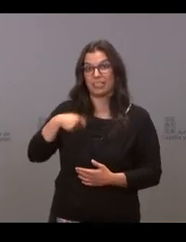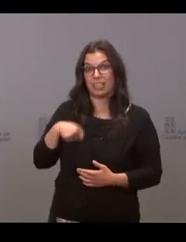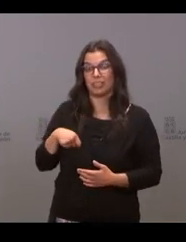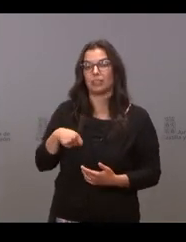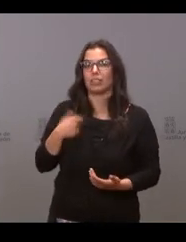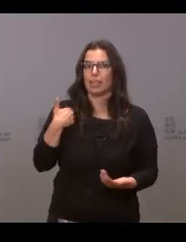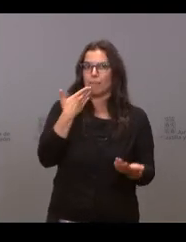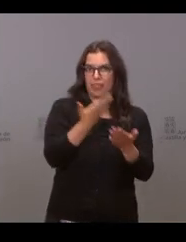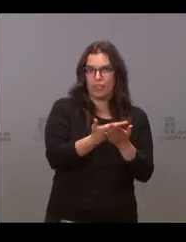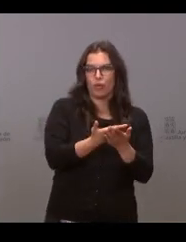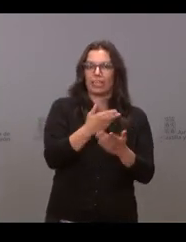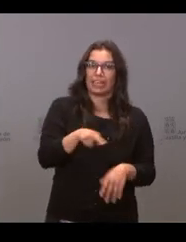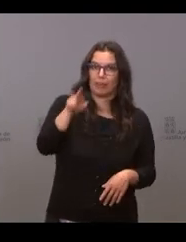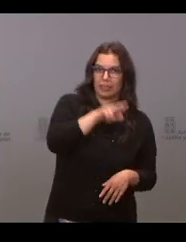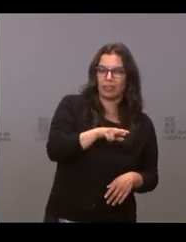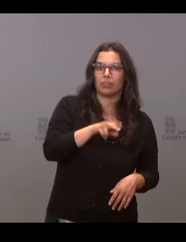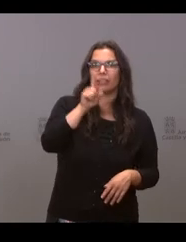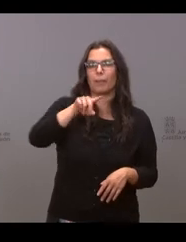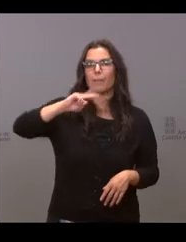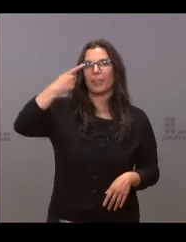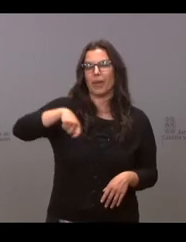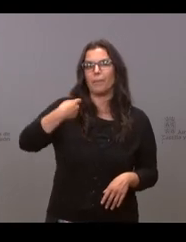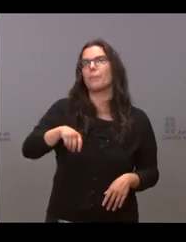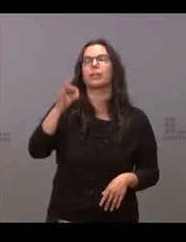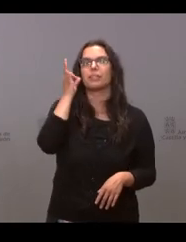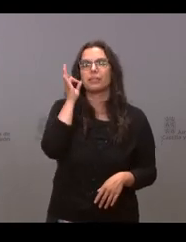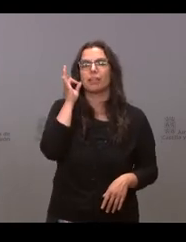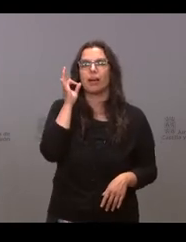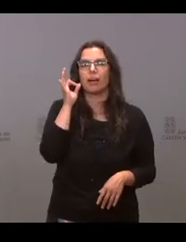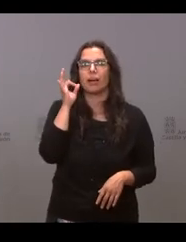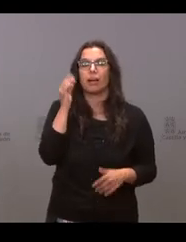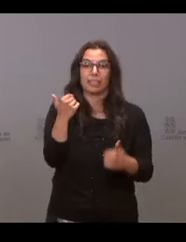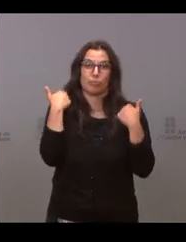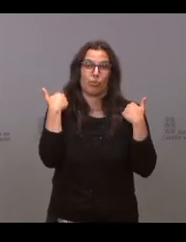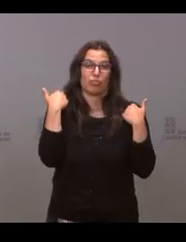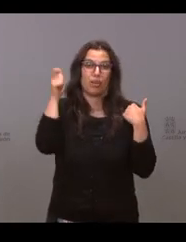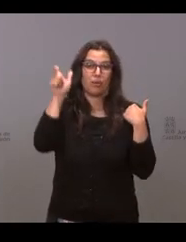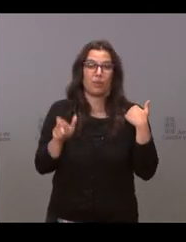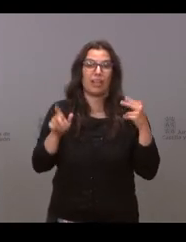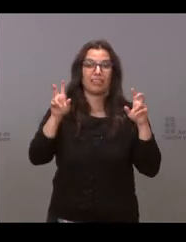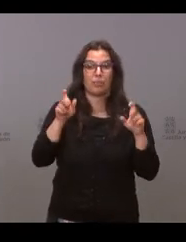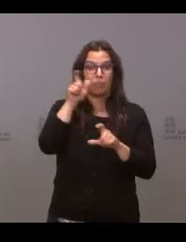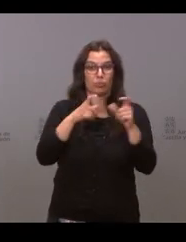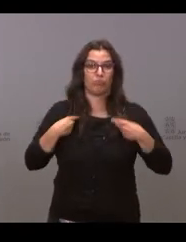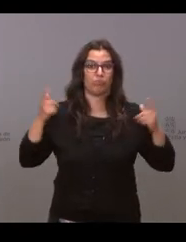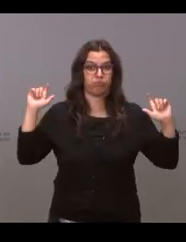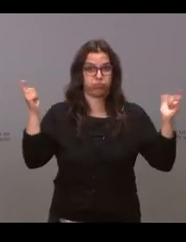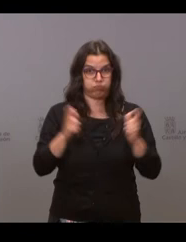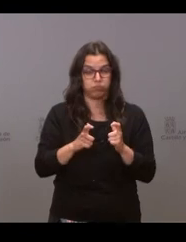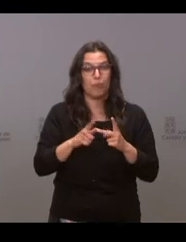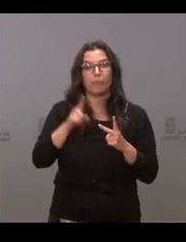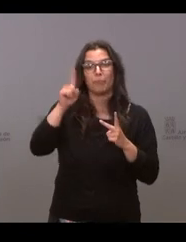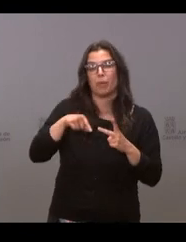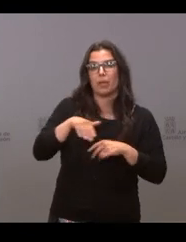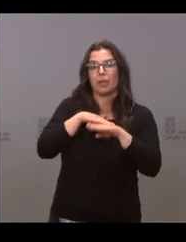con la vicepresidenta y responsable de la despoblación y también con la ministra